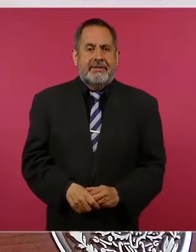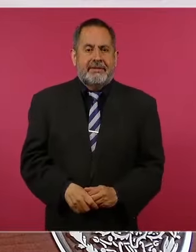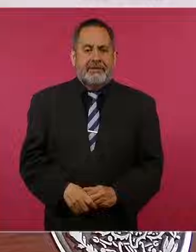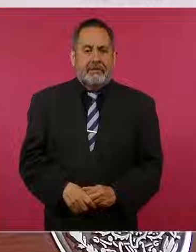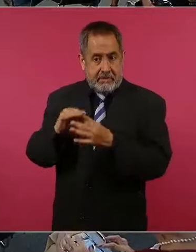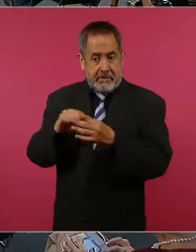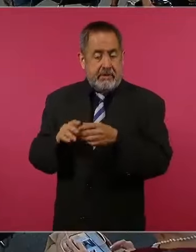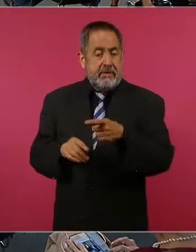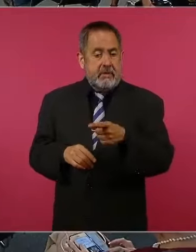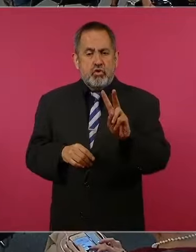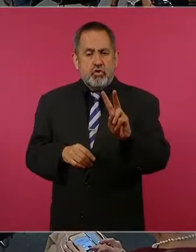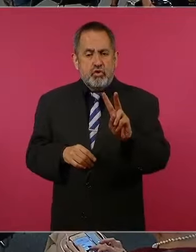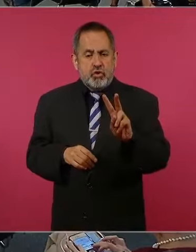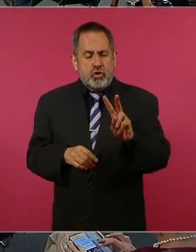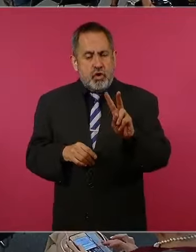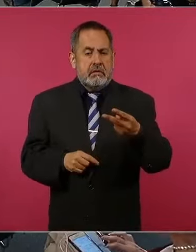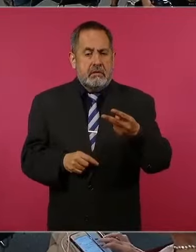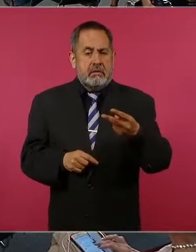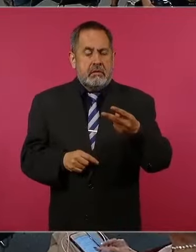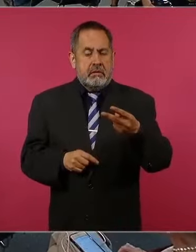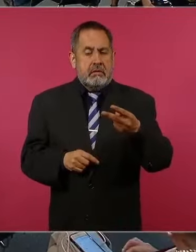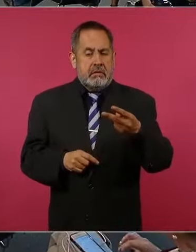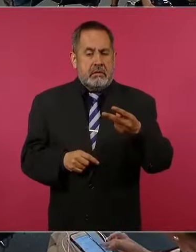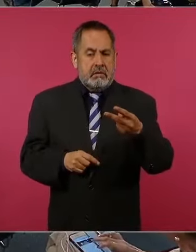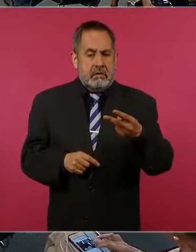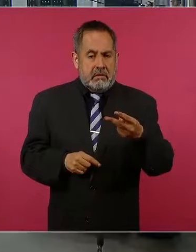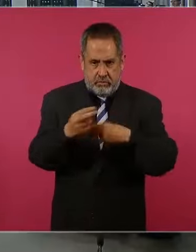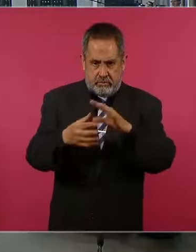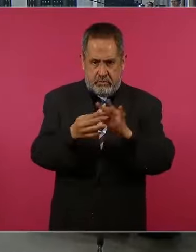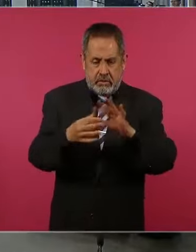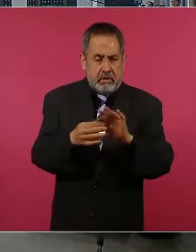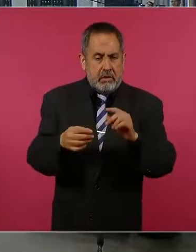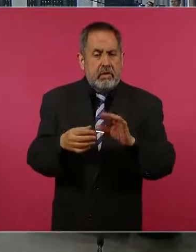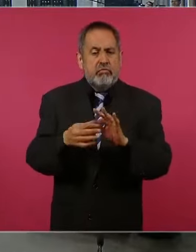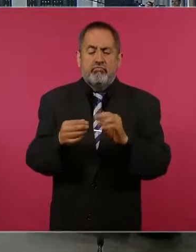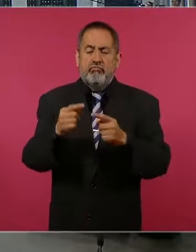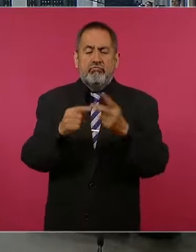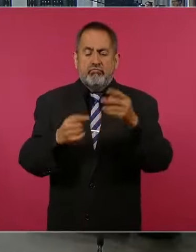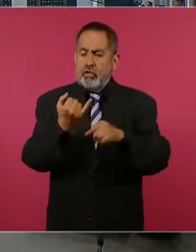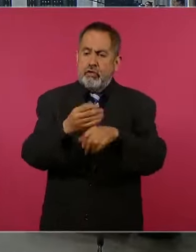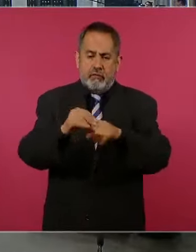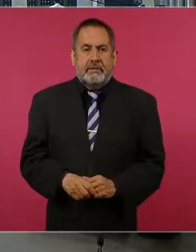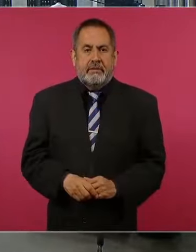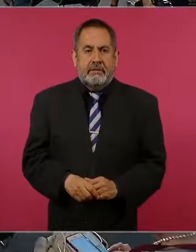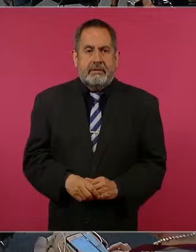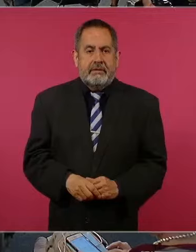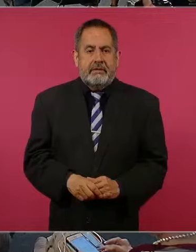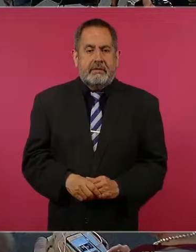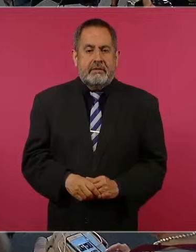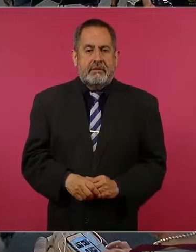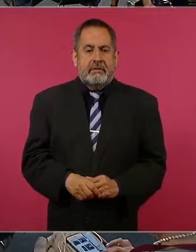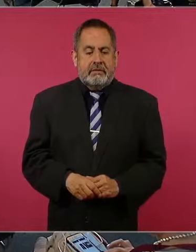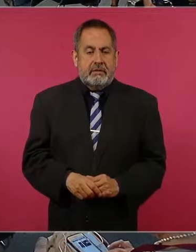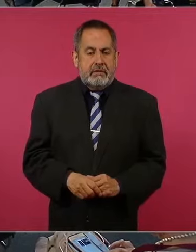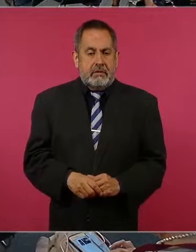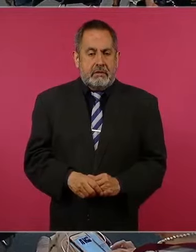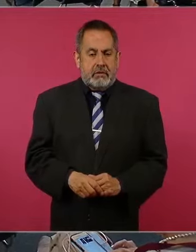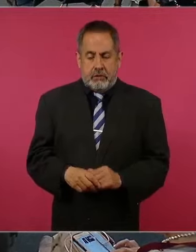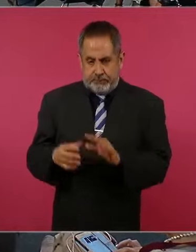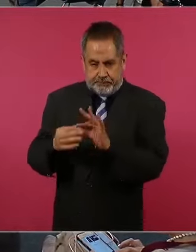Hay dos temas que ahora voy a informarles. Voy